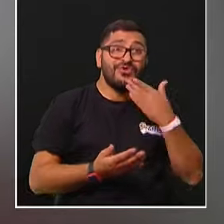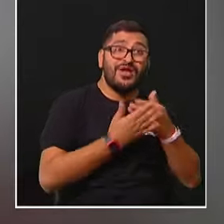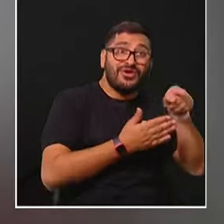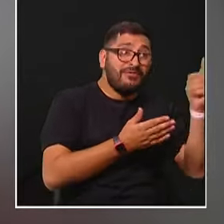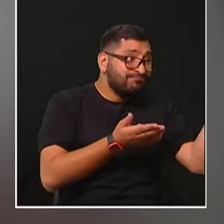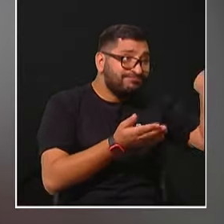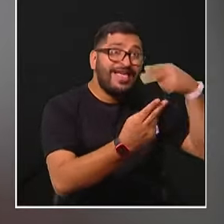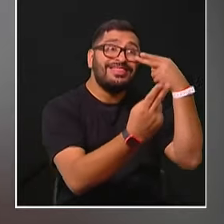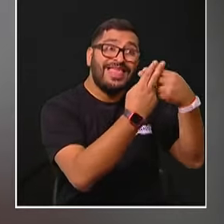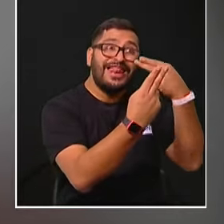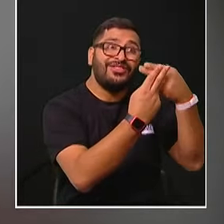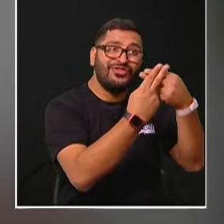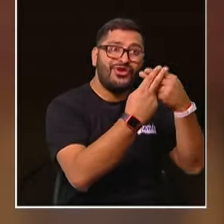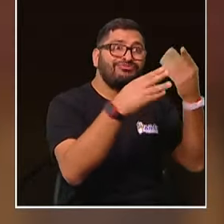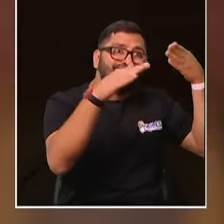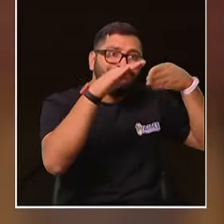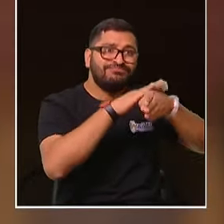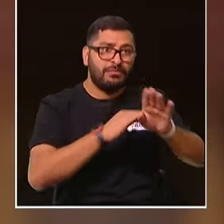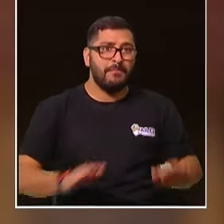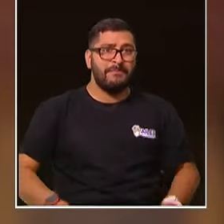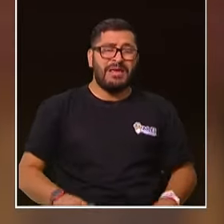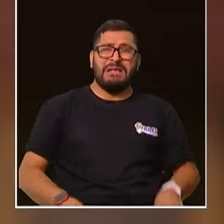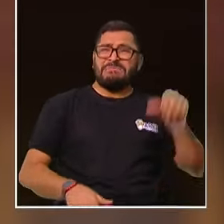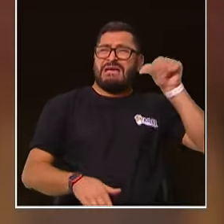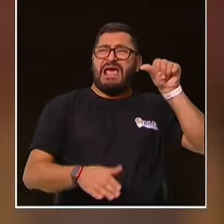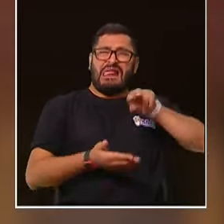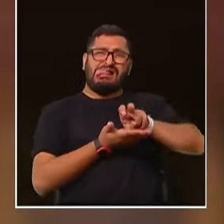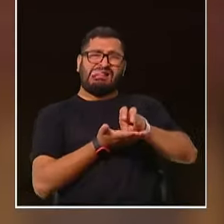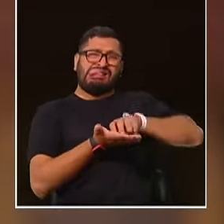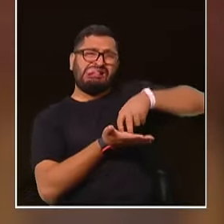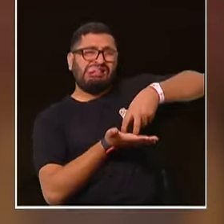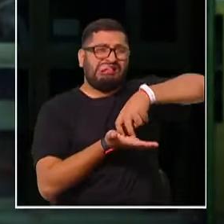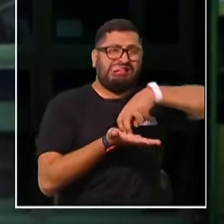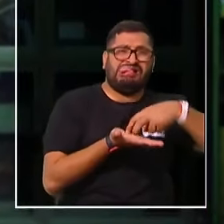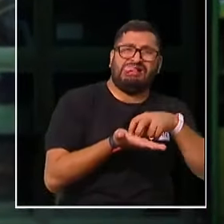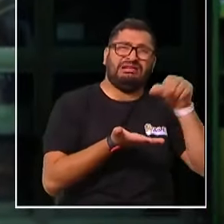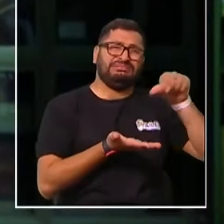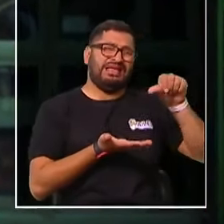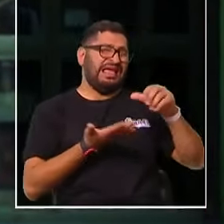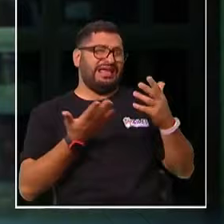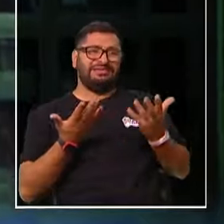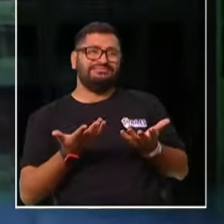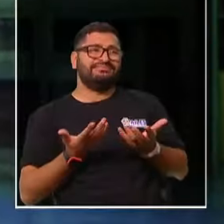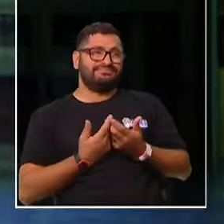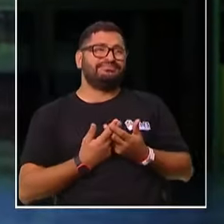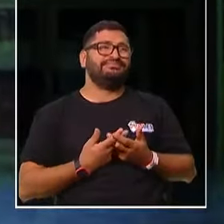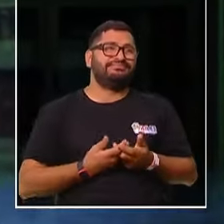Cuando Fernanda llegó a Teletón, entró con la pierna muy mal caminando.